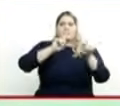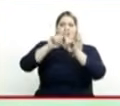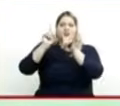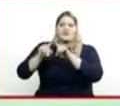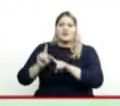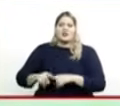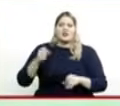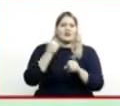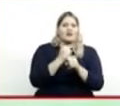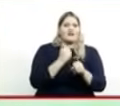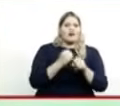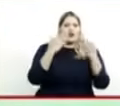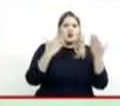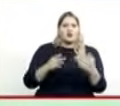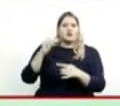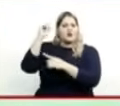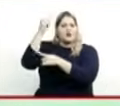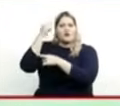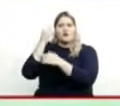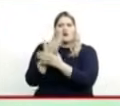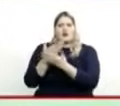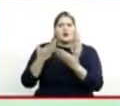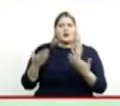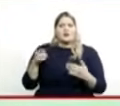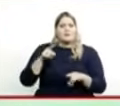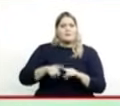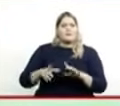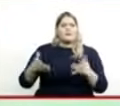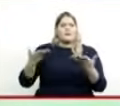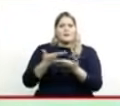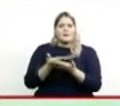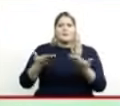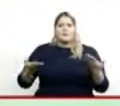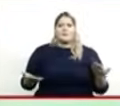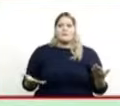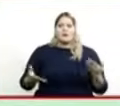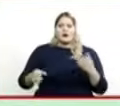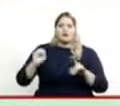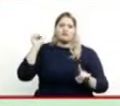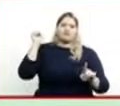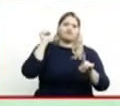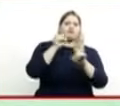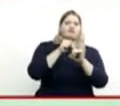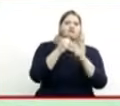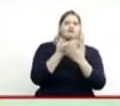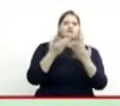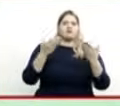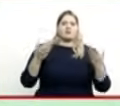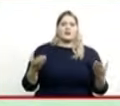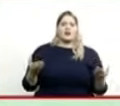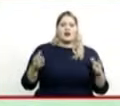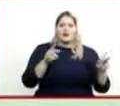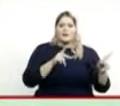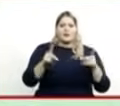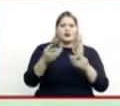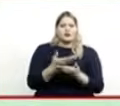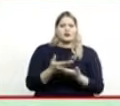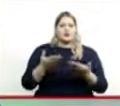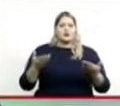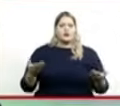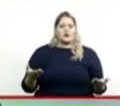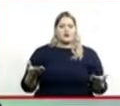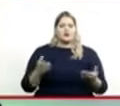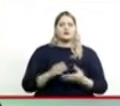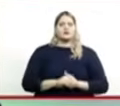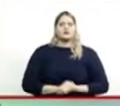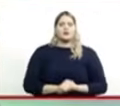servidores públicos se prestan para estafar al Estado por medio de juicios manipulados.